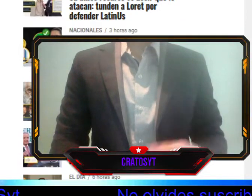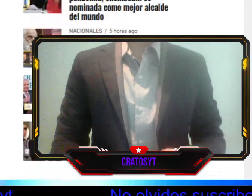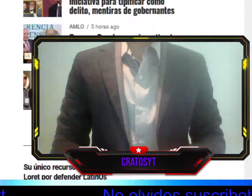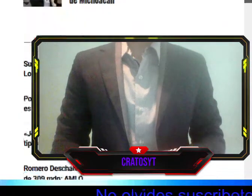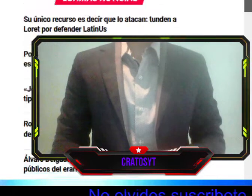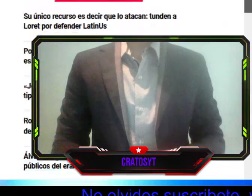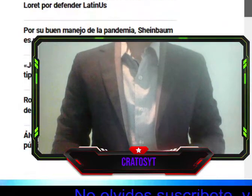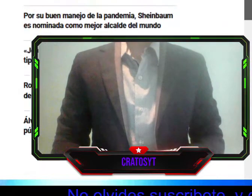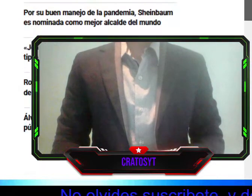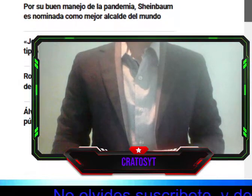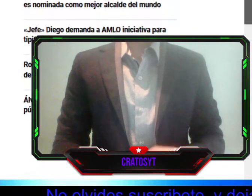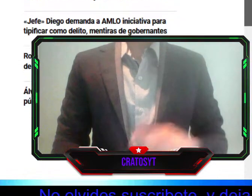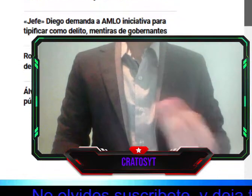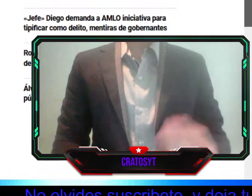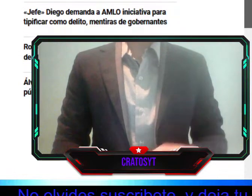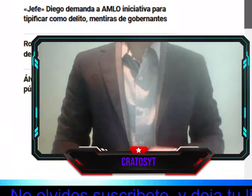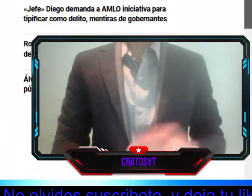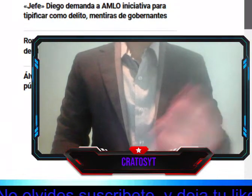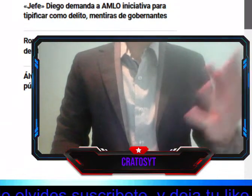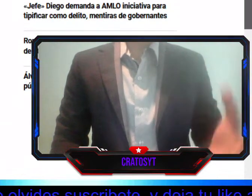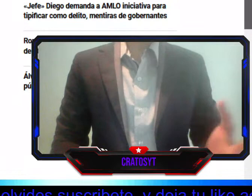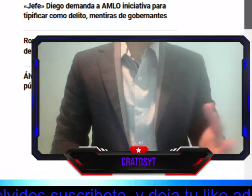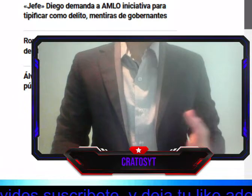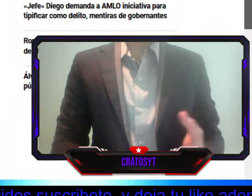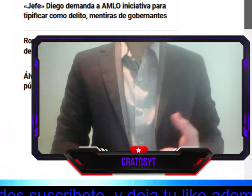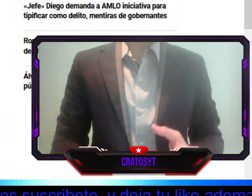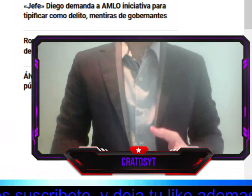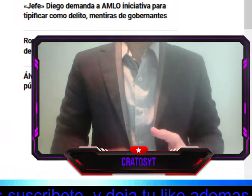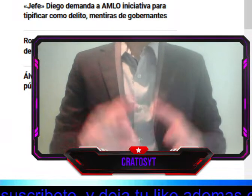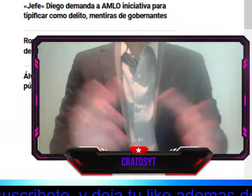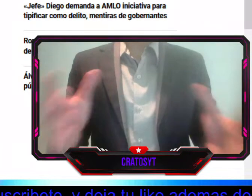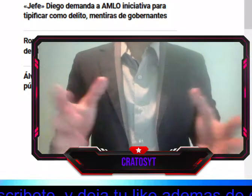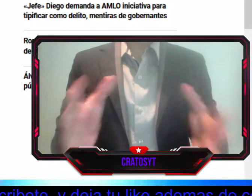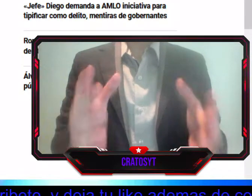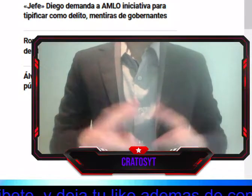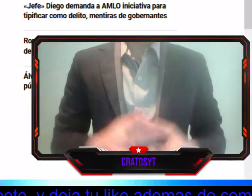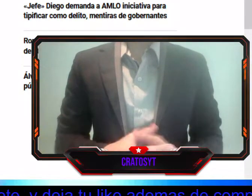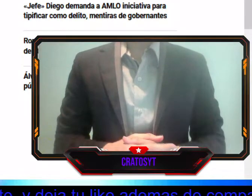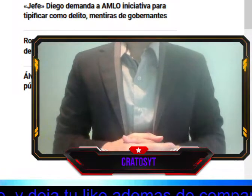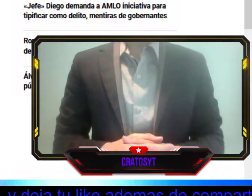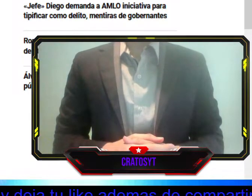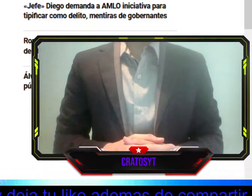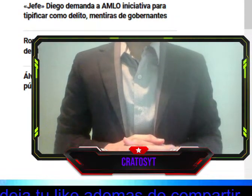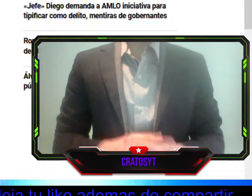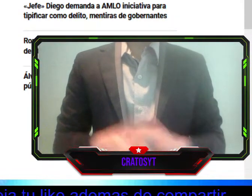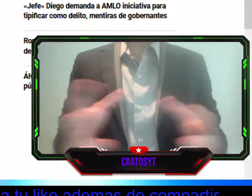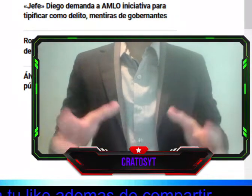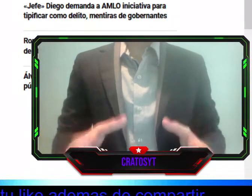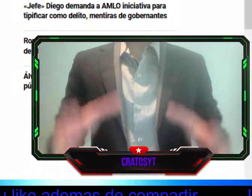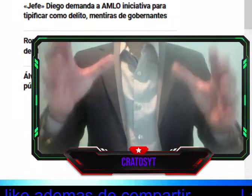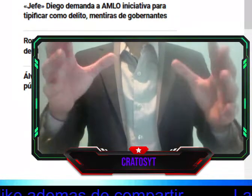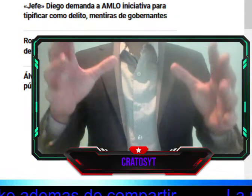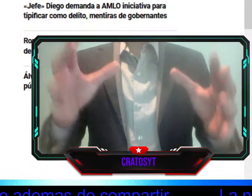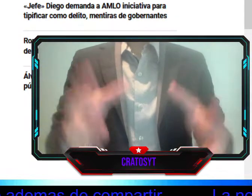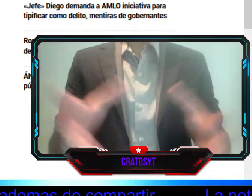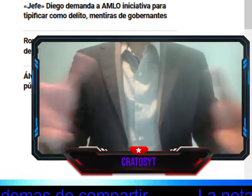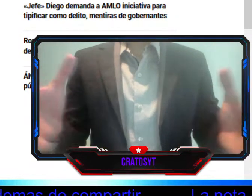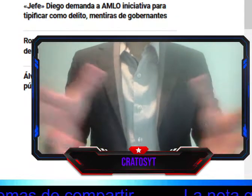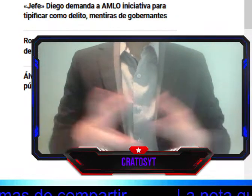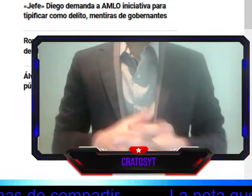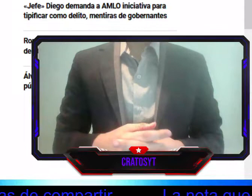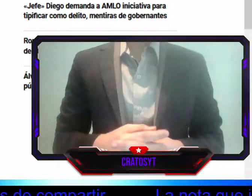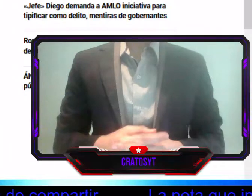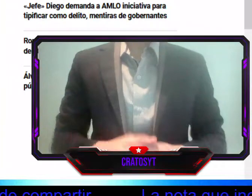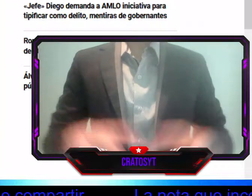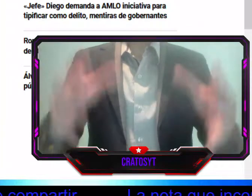una entrevista que le habían realizado un medio de comunicación que ahorita no recuerdo el nombre o no recuerdo muy bien cuál fue, él comentó,